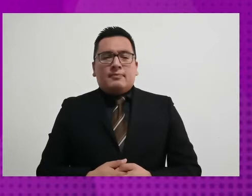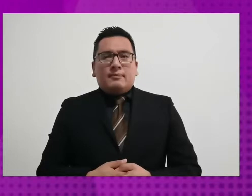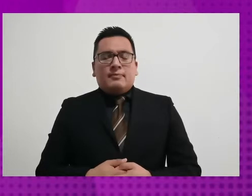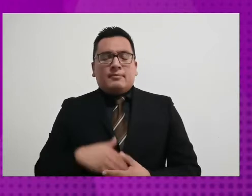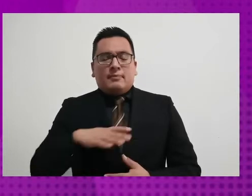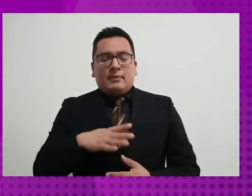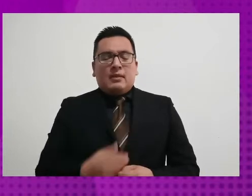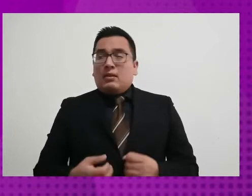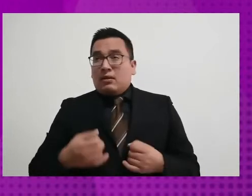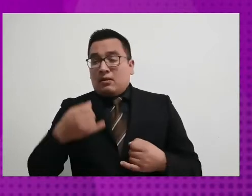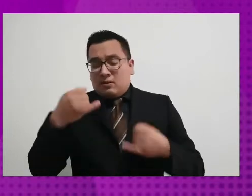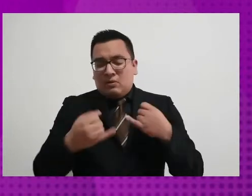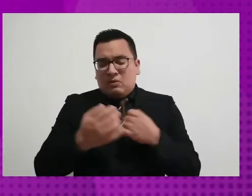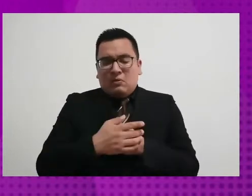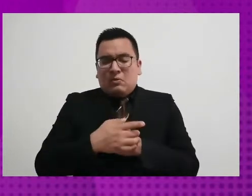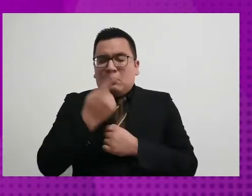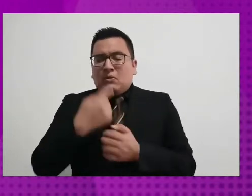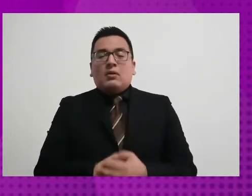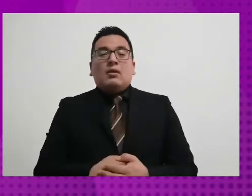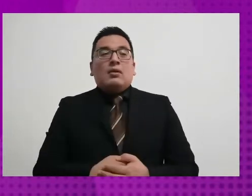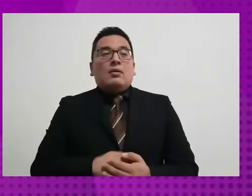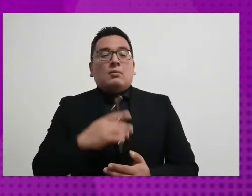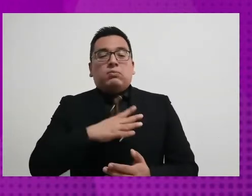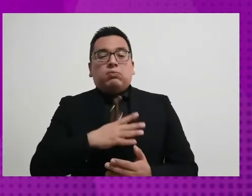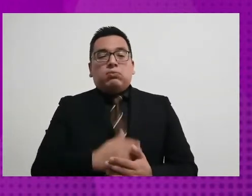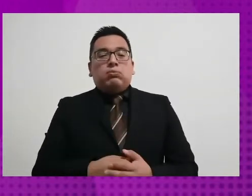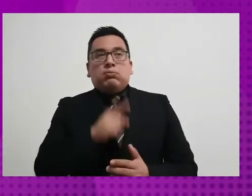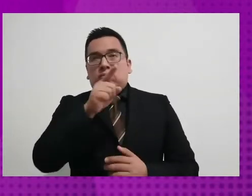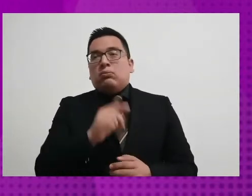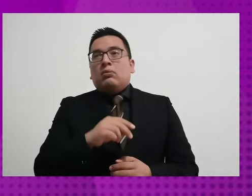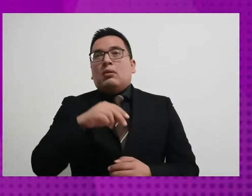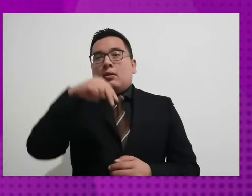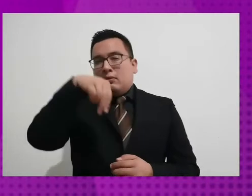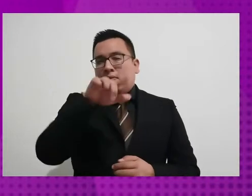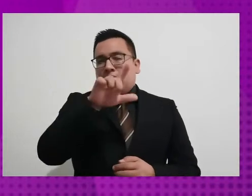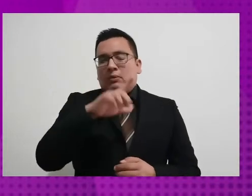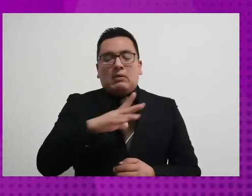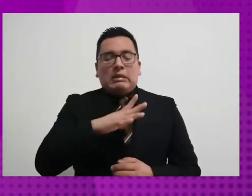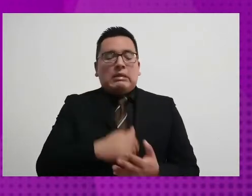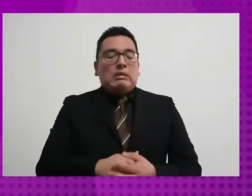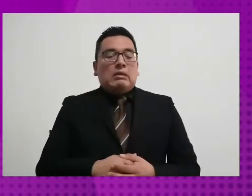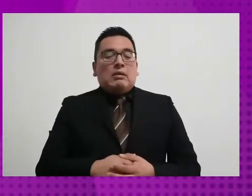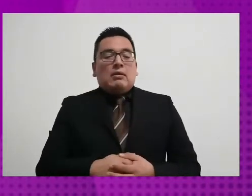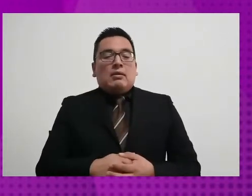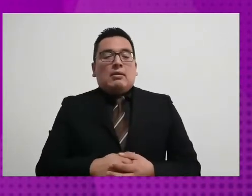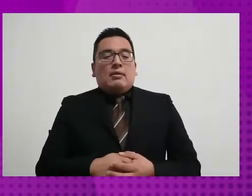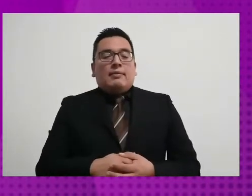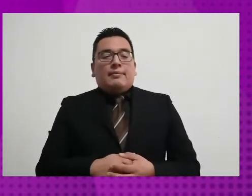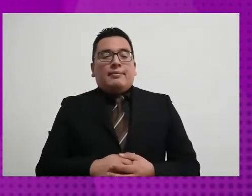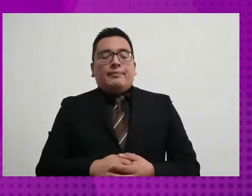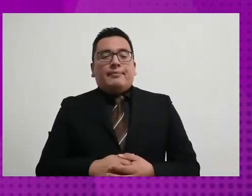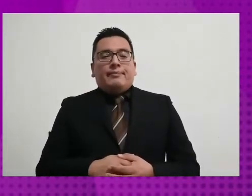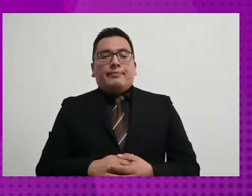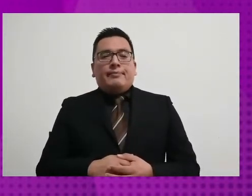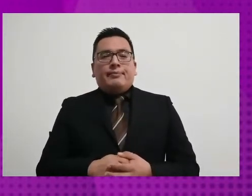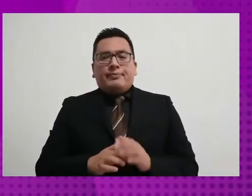revisión constitucional contra la omisión del Congreso del Estado de Nuevo León de no armonizar